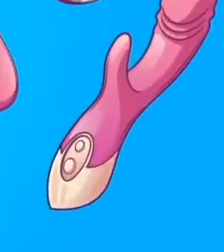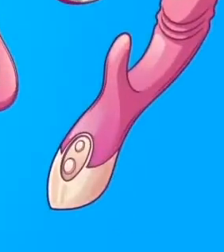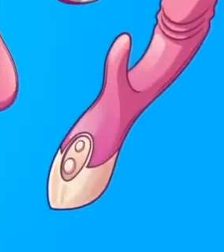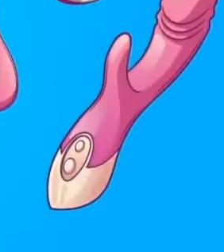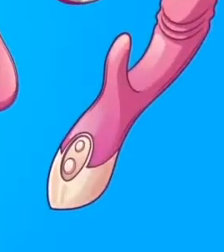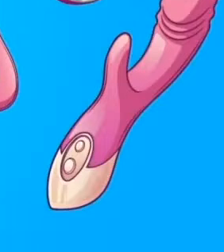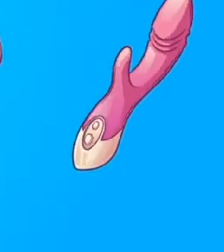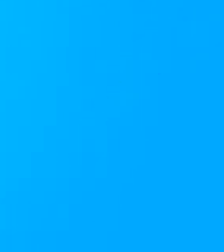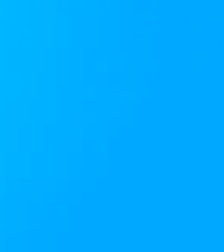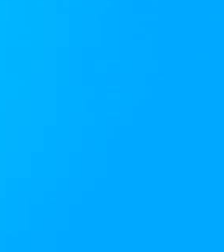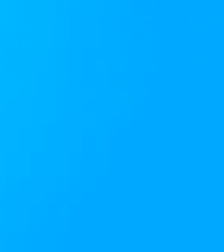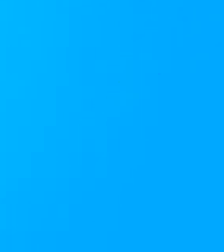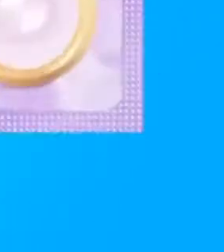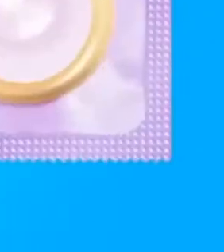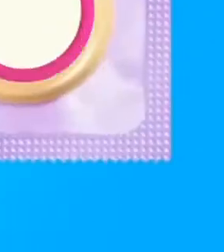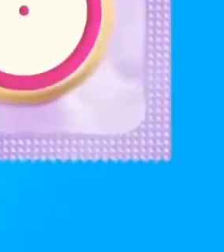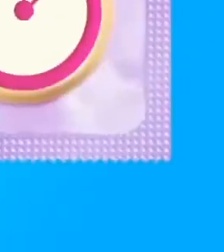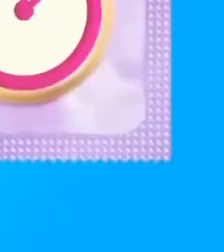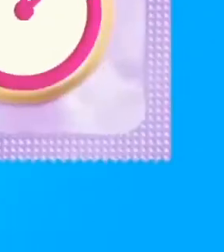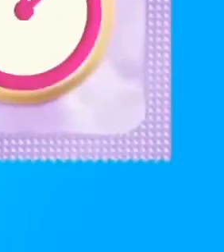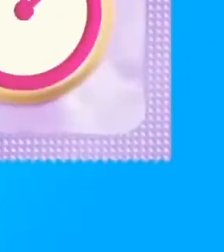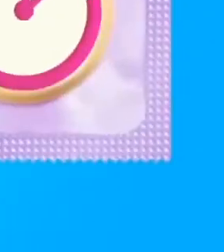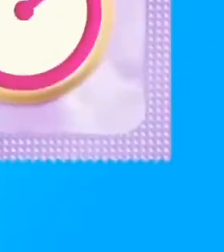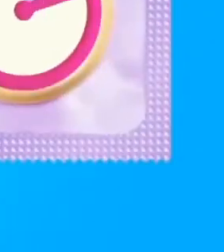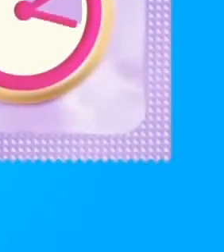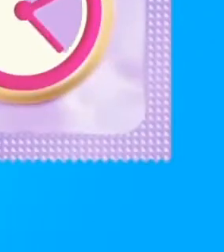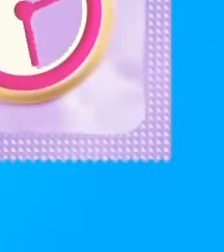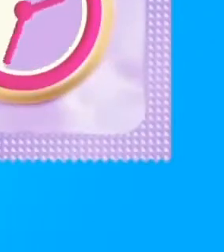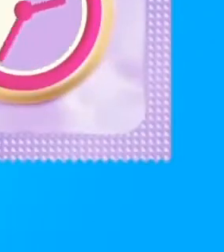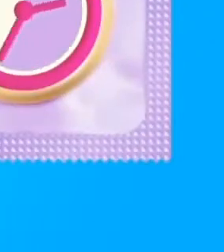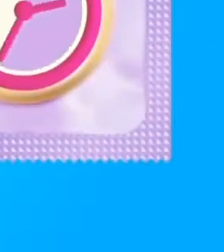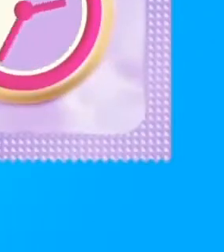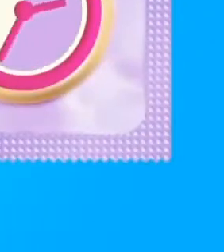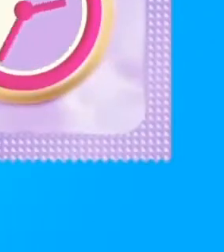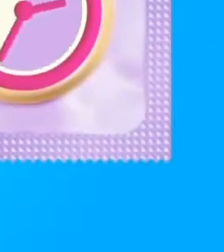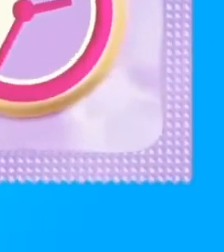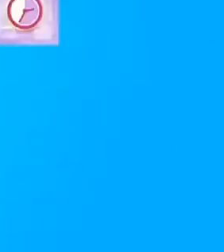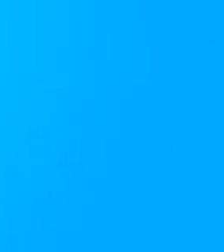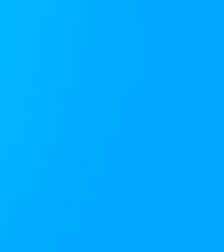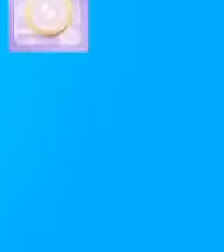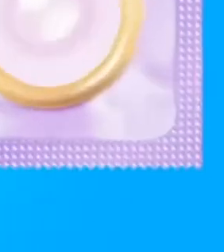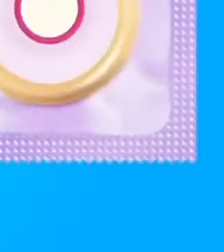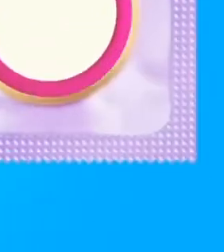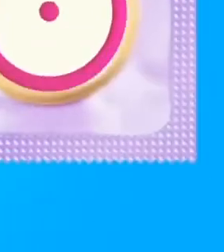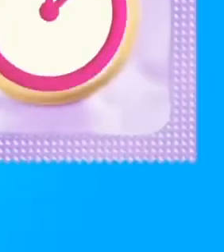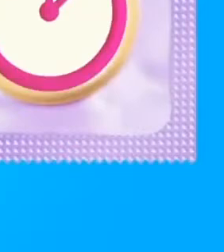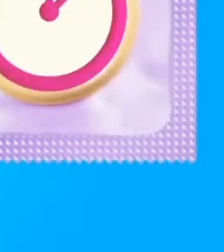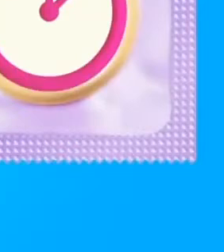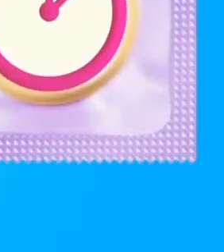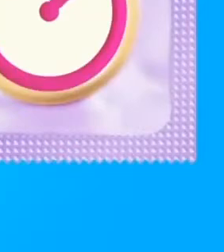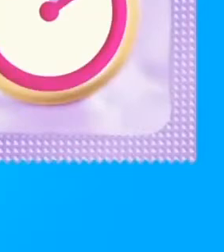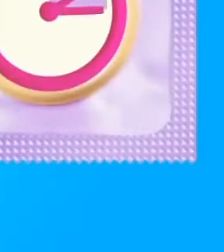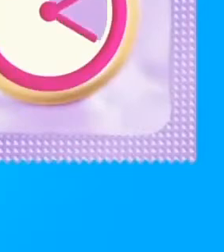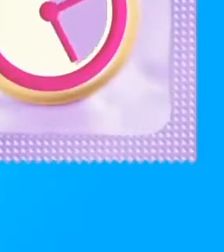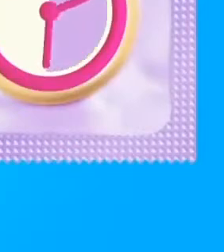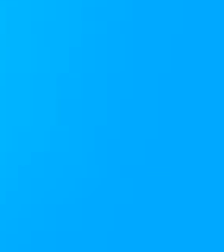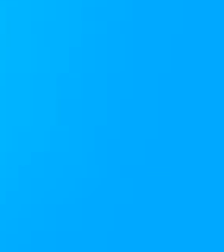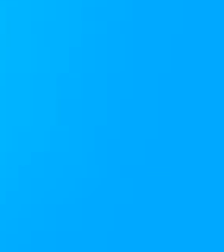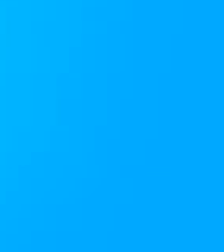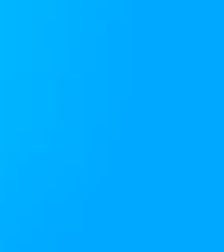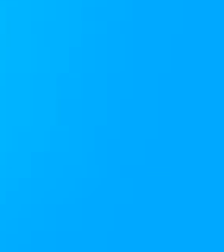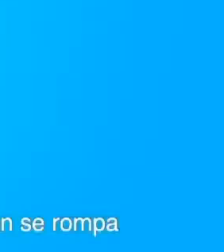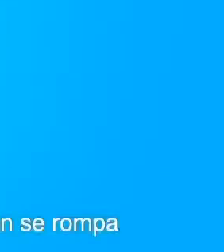en tus juguetes sexuales. Si tu práctica sexual dura más de 30 minutos, es importante cambiarlo, pues se puede